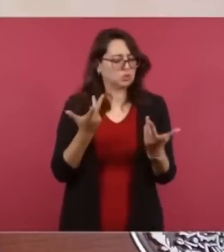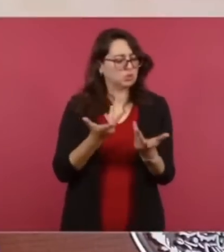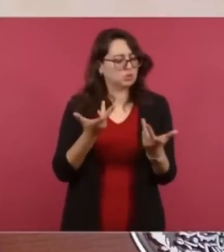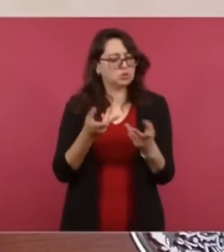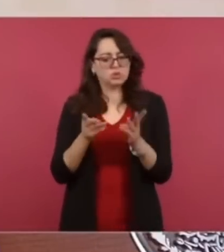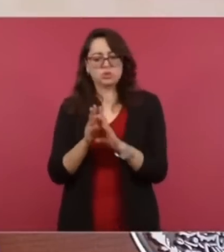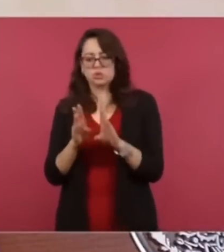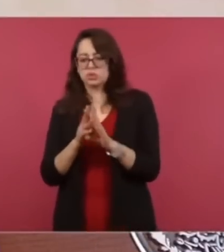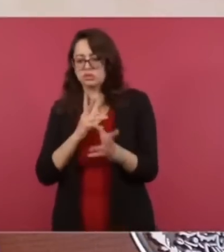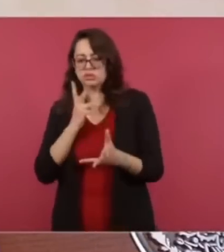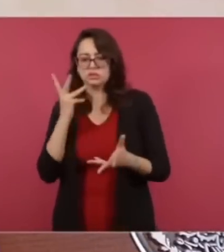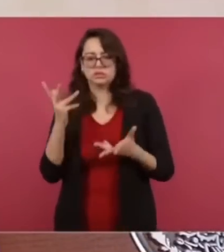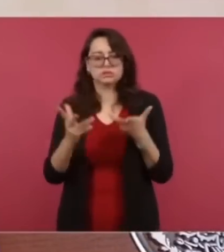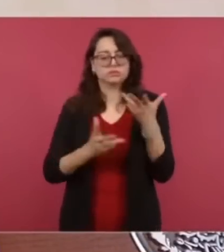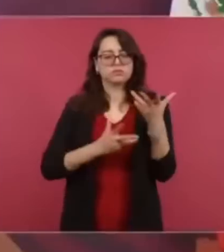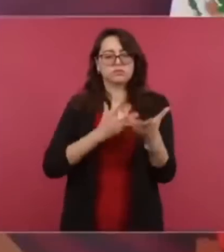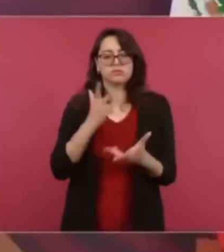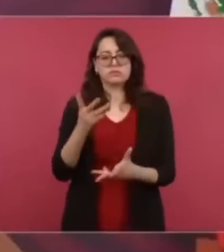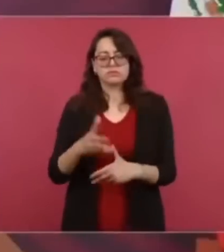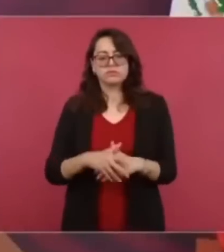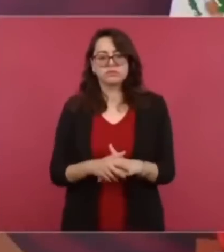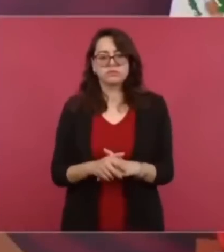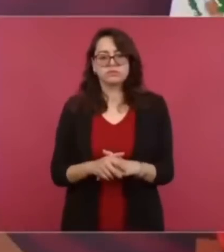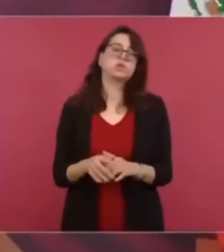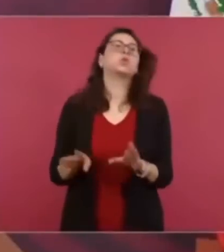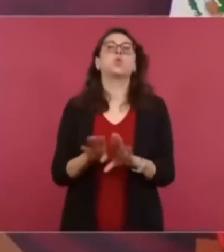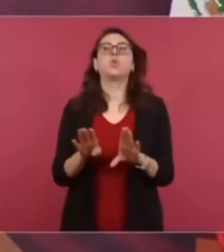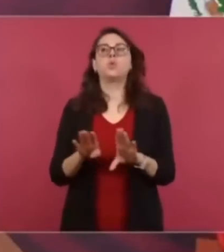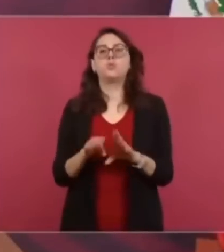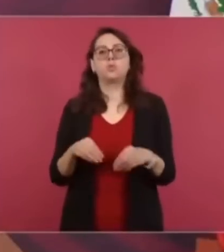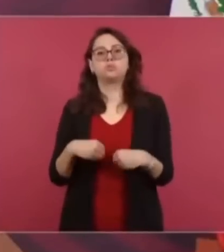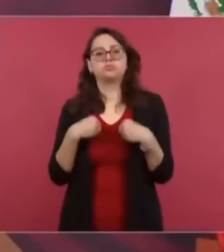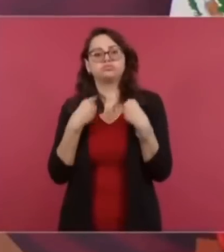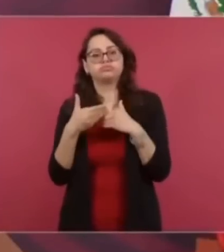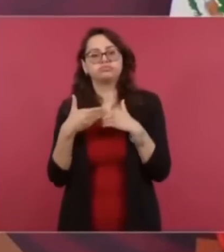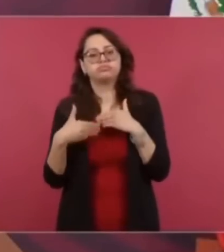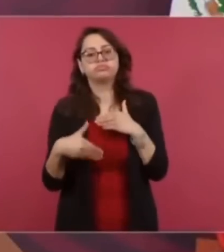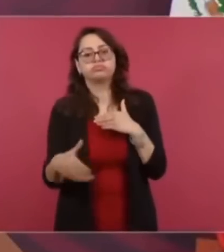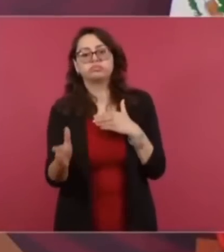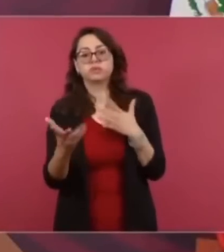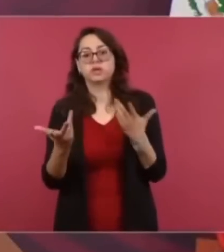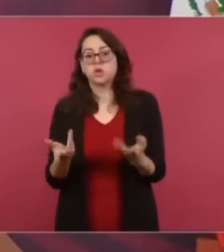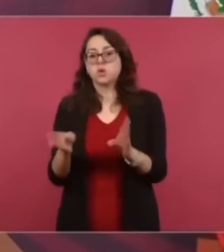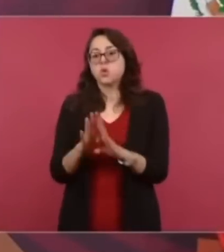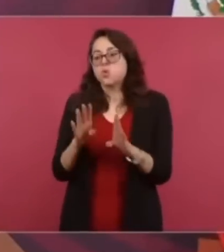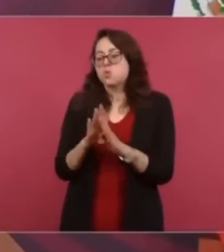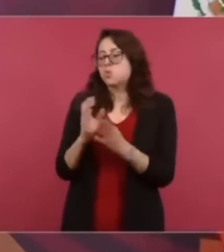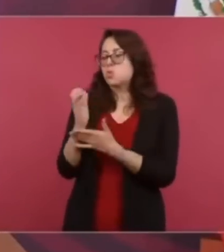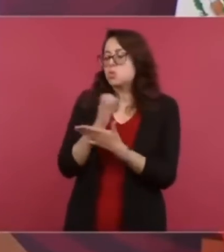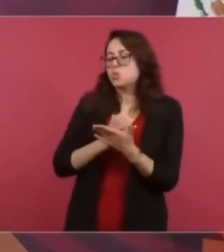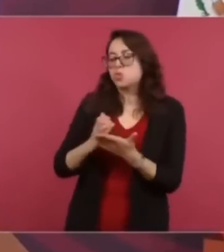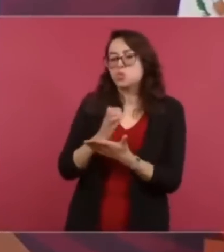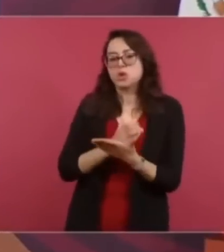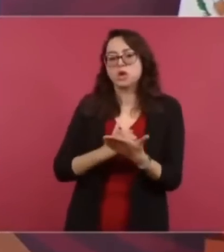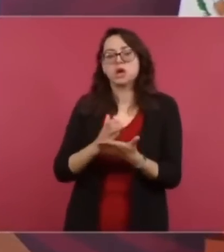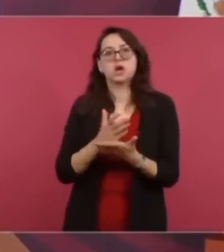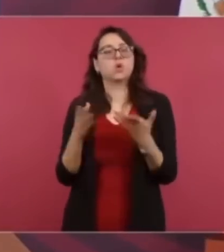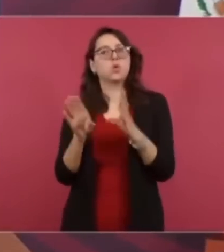dónde o cómo vamos a vivir? ¿Y cómo nos vamos a curar?